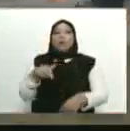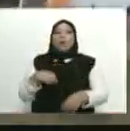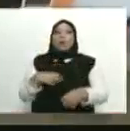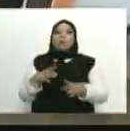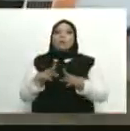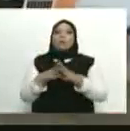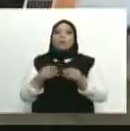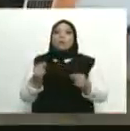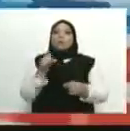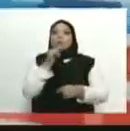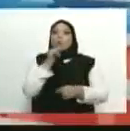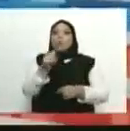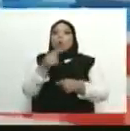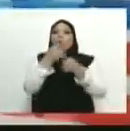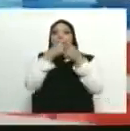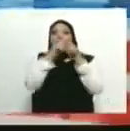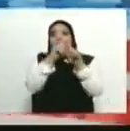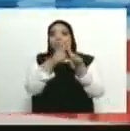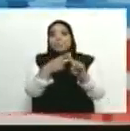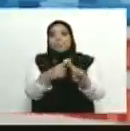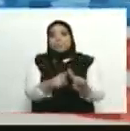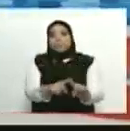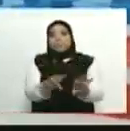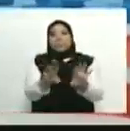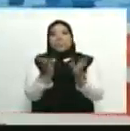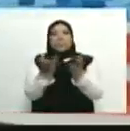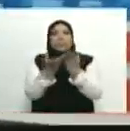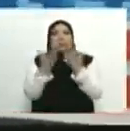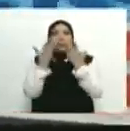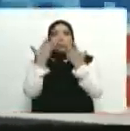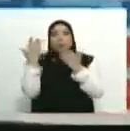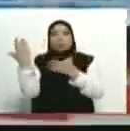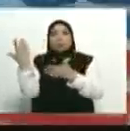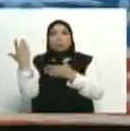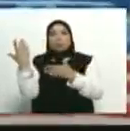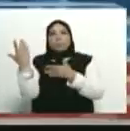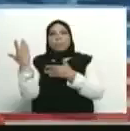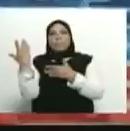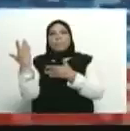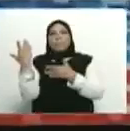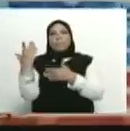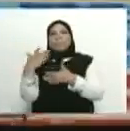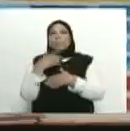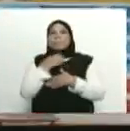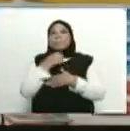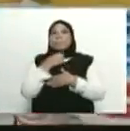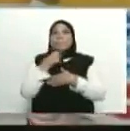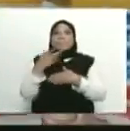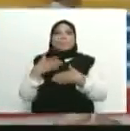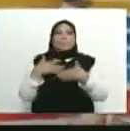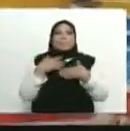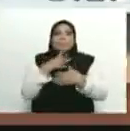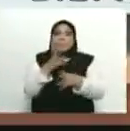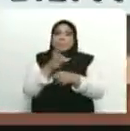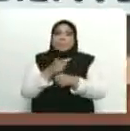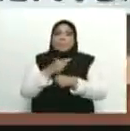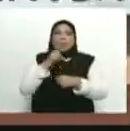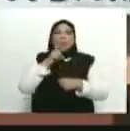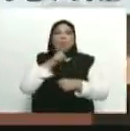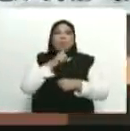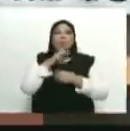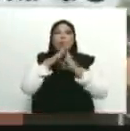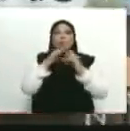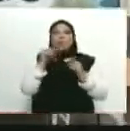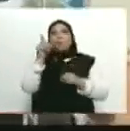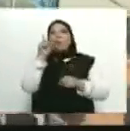la infraestructura de esta unidad educativa y estamos, bueno, más que satisfechos. Quiero expresarle en nombre de todos